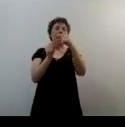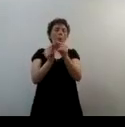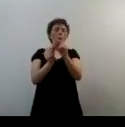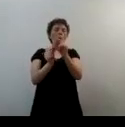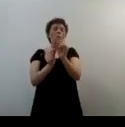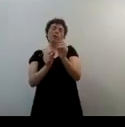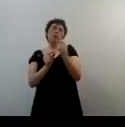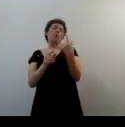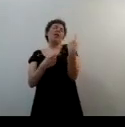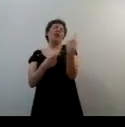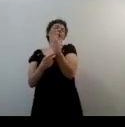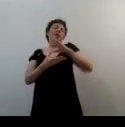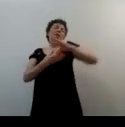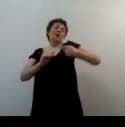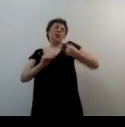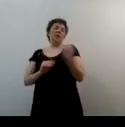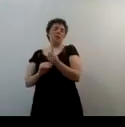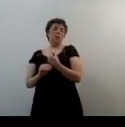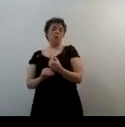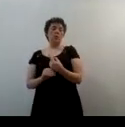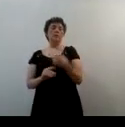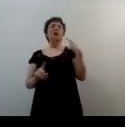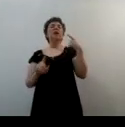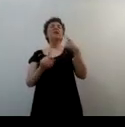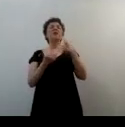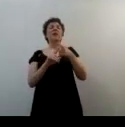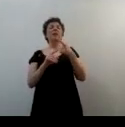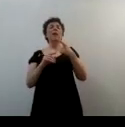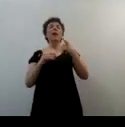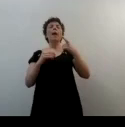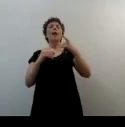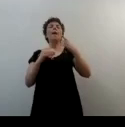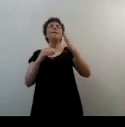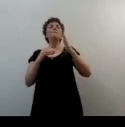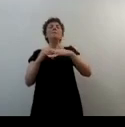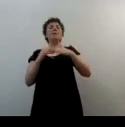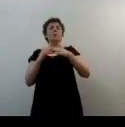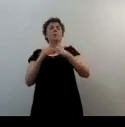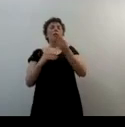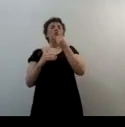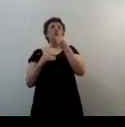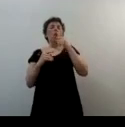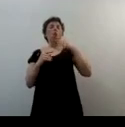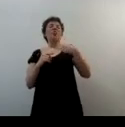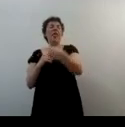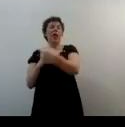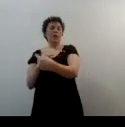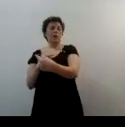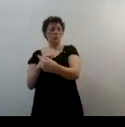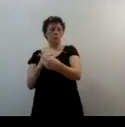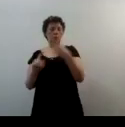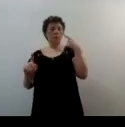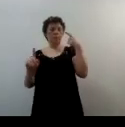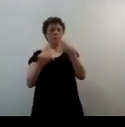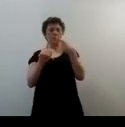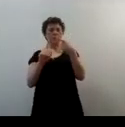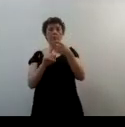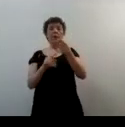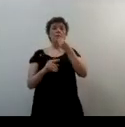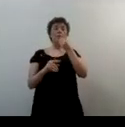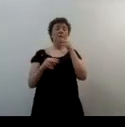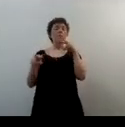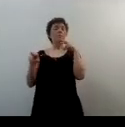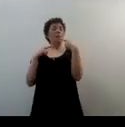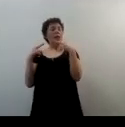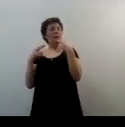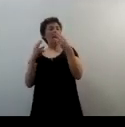ejemplo, esto es una referencia en base al consumo diario. Pero claro, yo lo que marco para consumir en la comida o la cena,